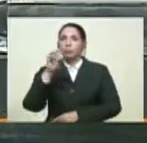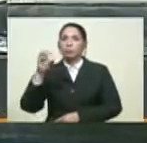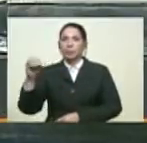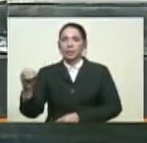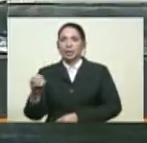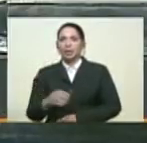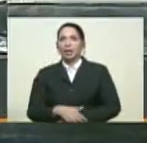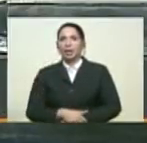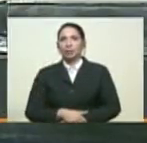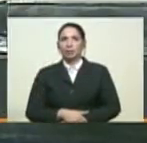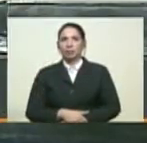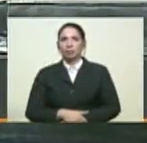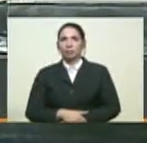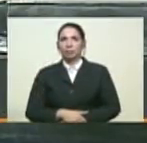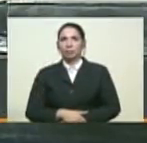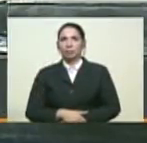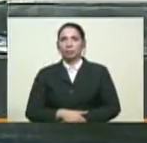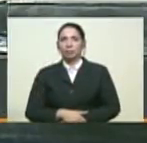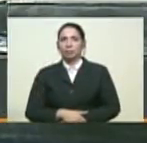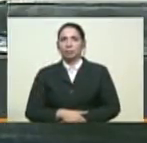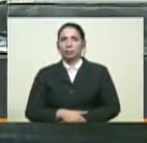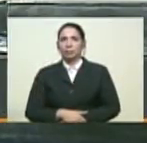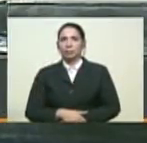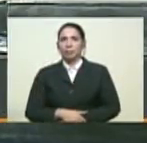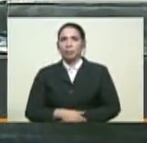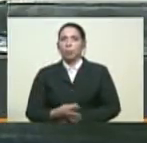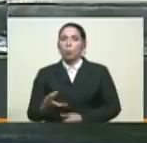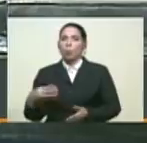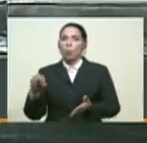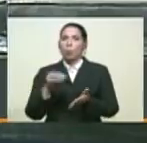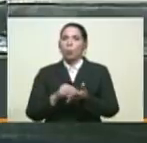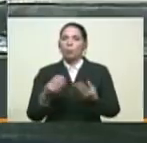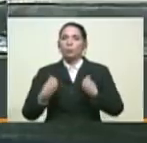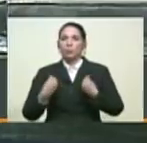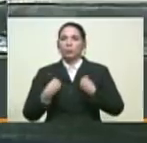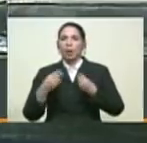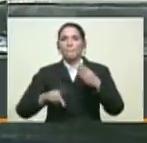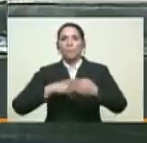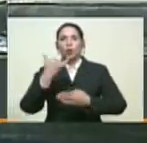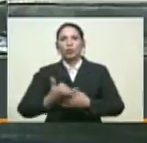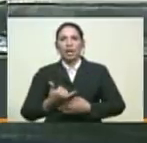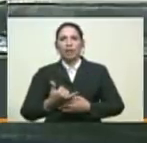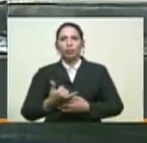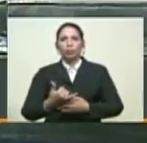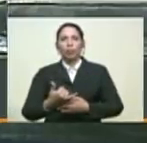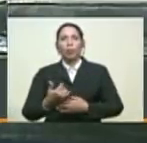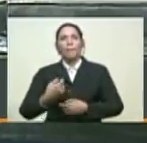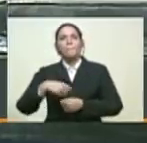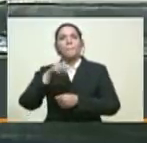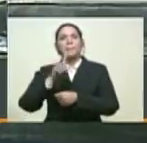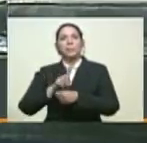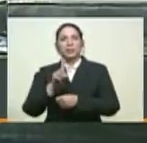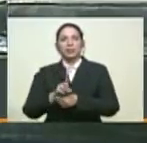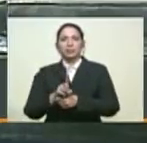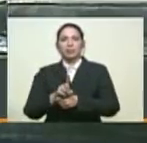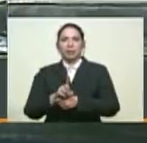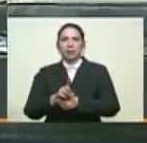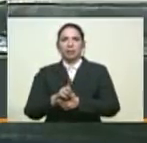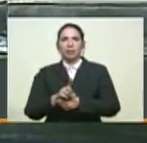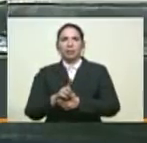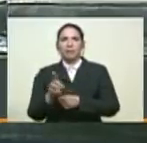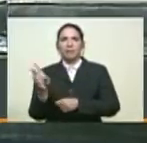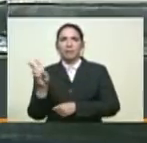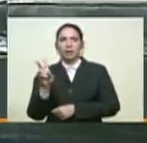donde ha resucitado de raíz el proyecto original de Venezuela. Sí,